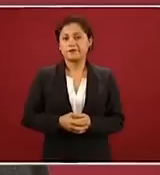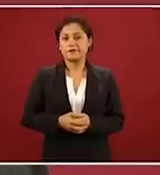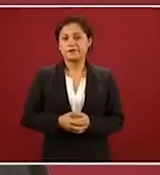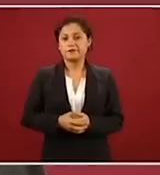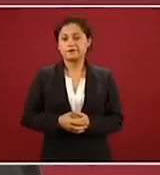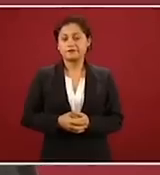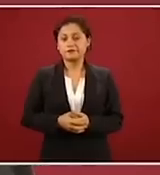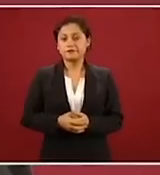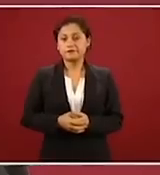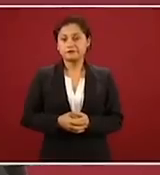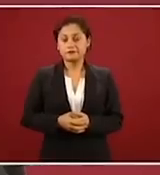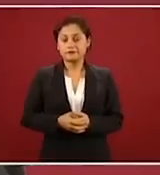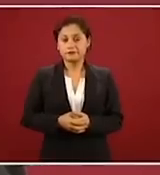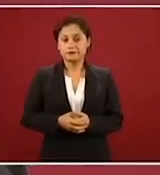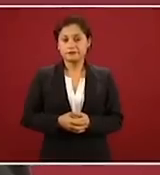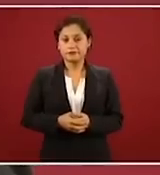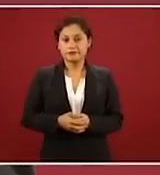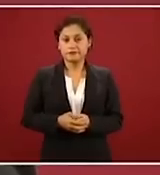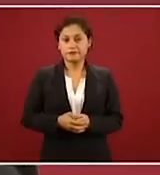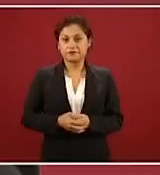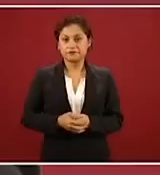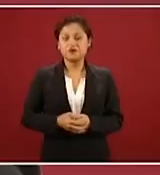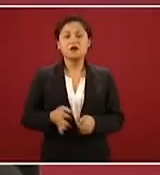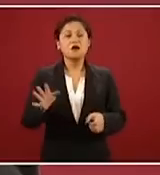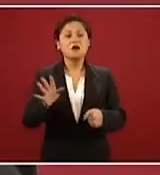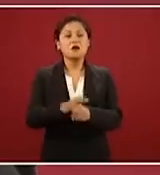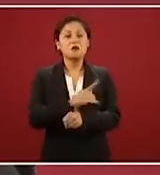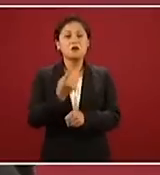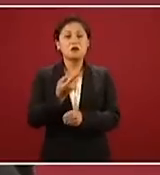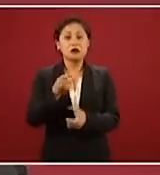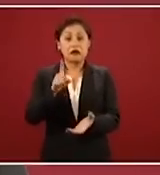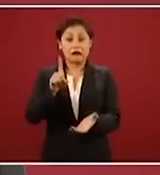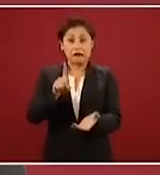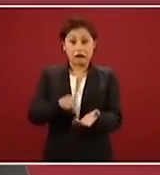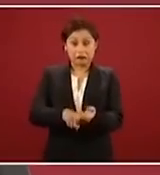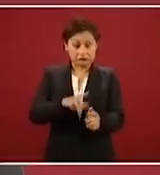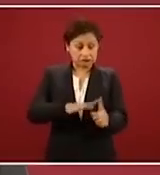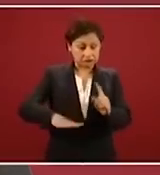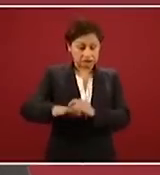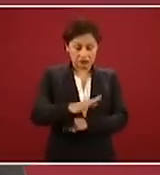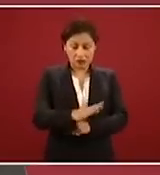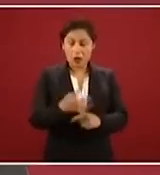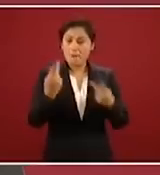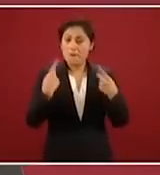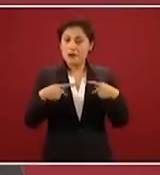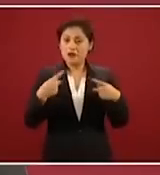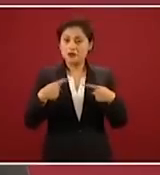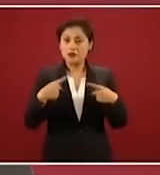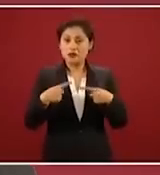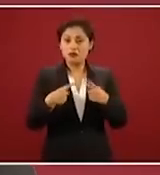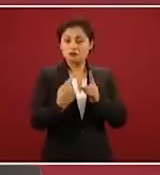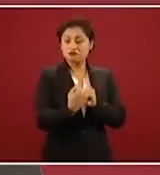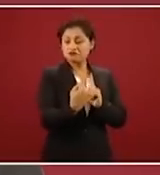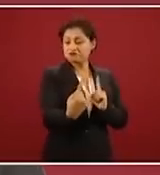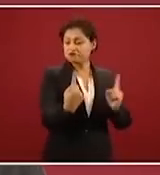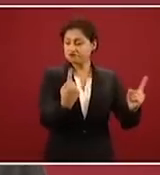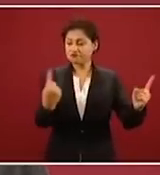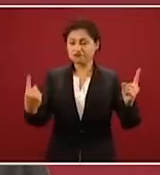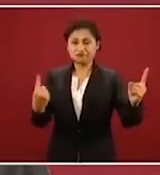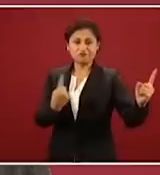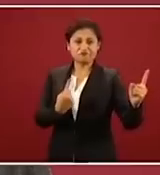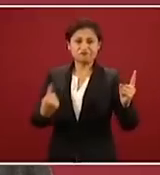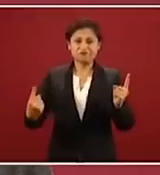situación muy individualizada, se vive en un mundo muy individualizado,